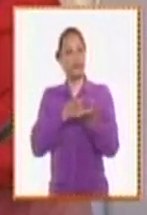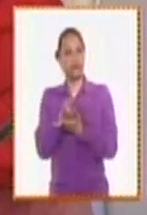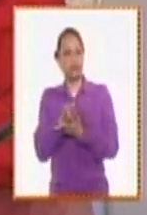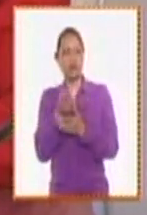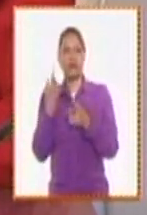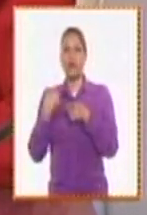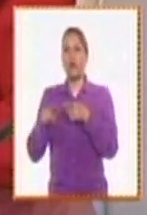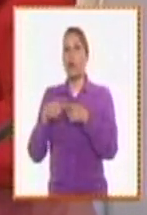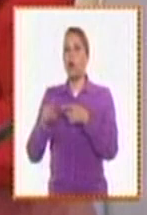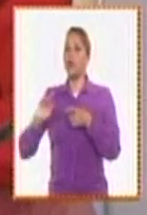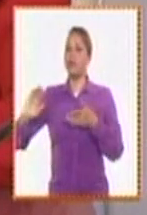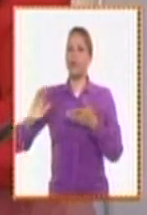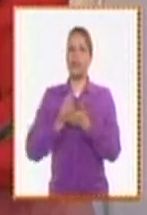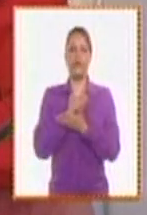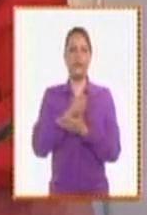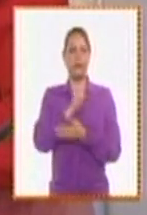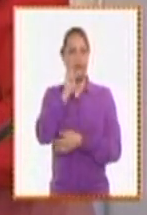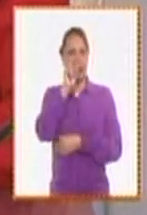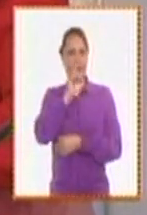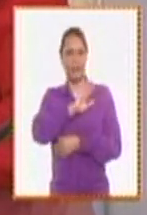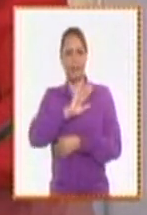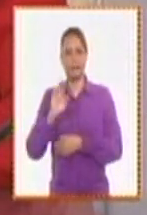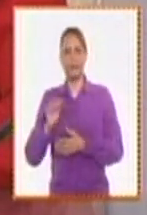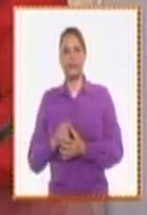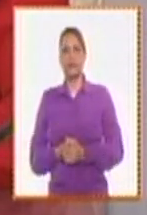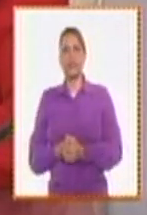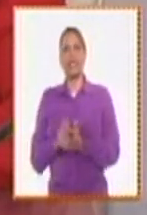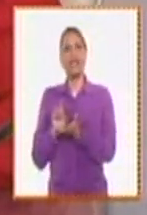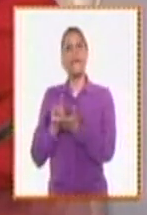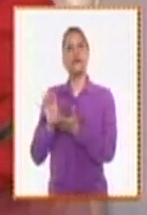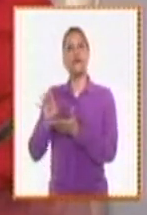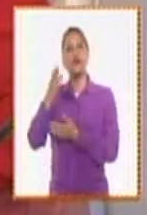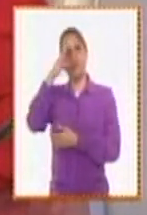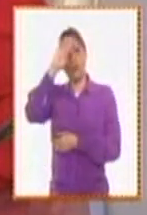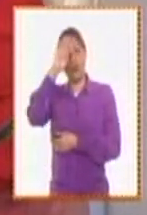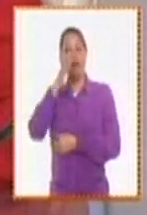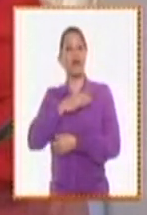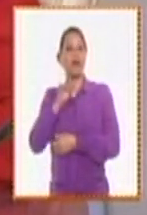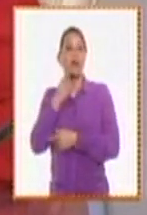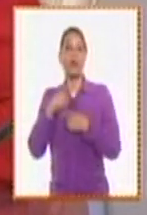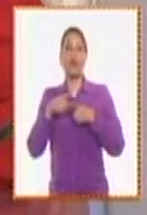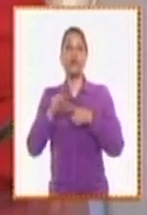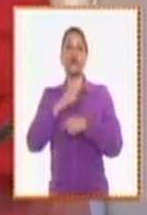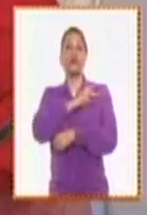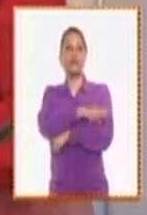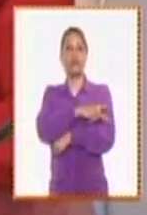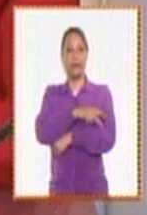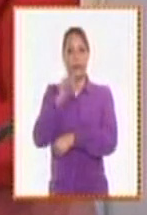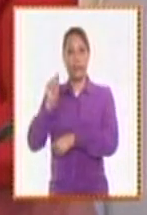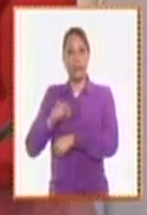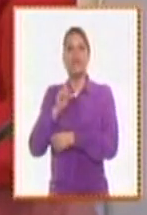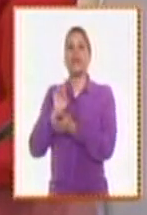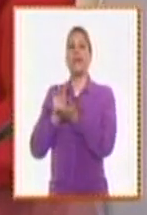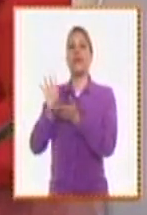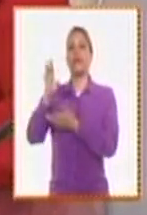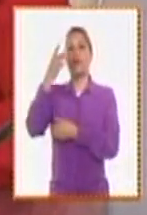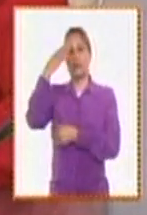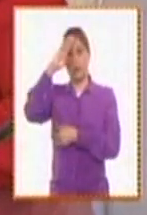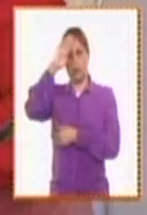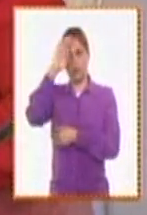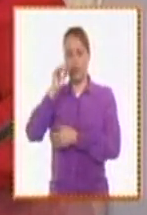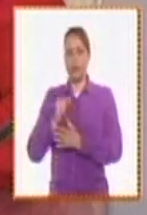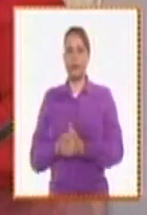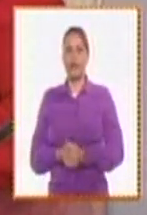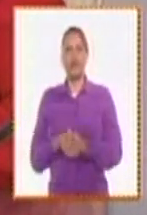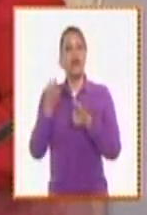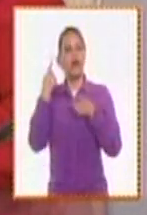o totalmente. Y la expulsión del territorio nacional, en algunos casos son extranjeros y se expulsan del territorio nacional. Y otras